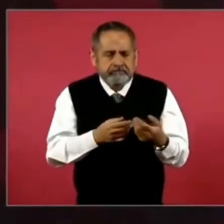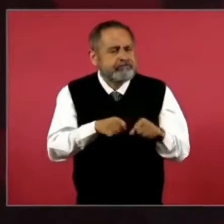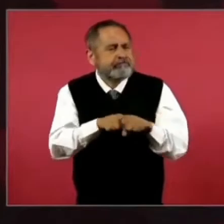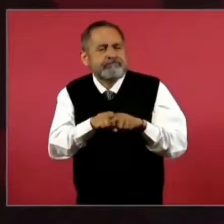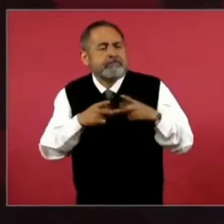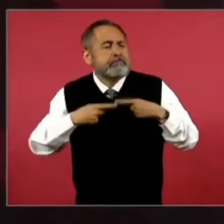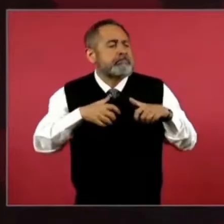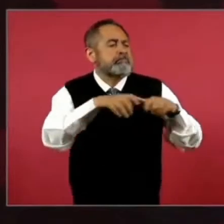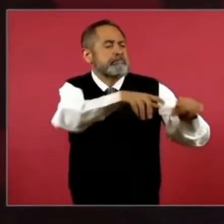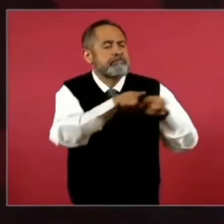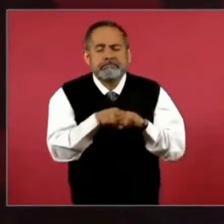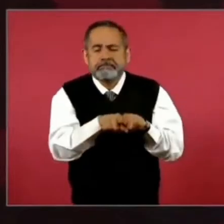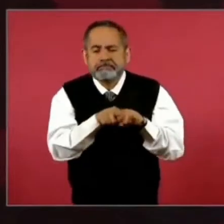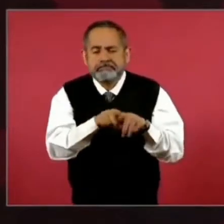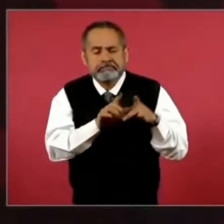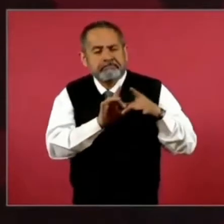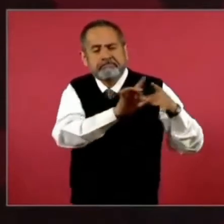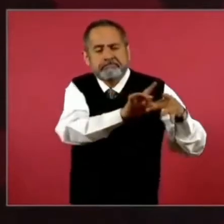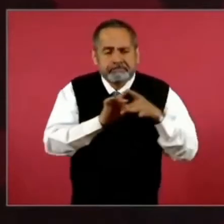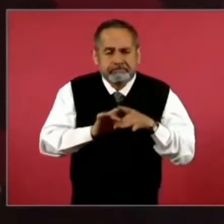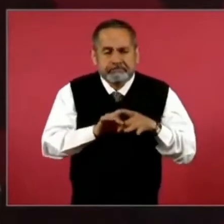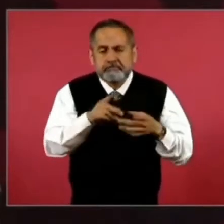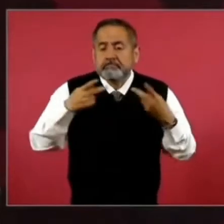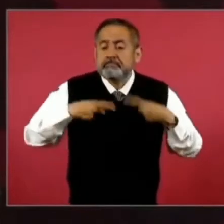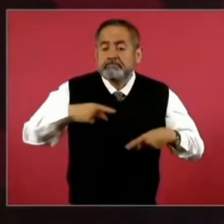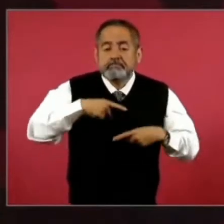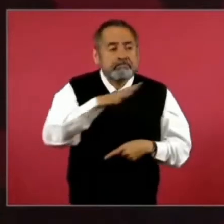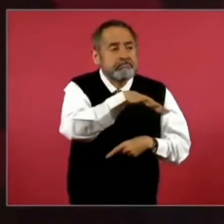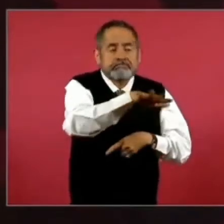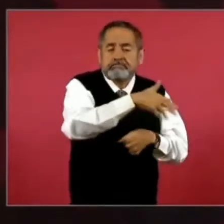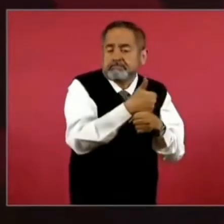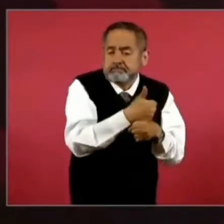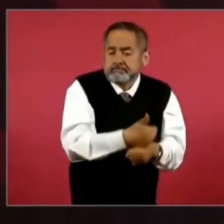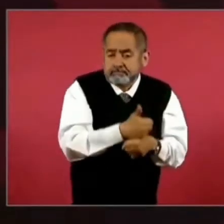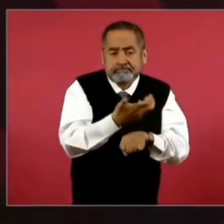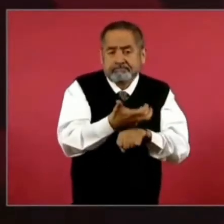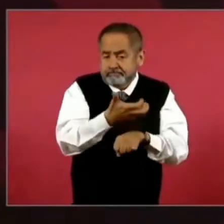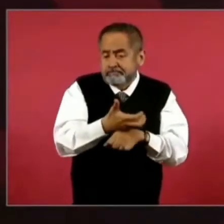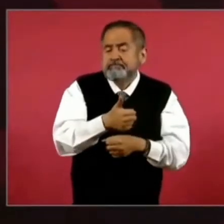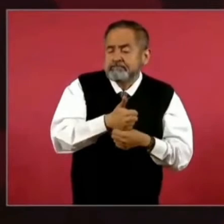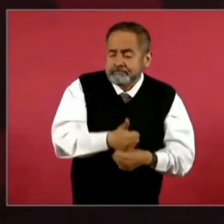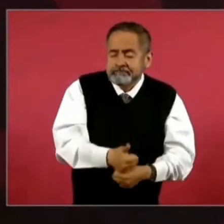hermano que está sufriendo